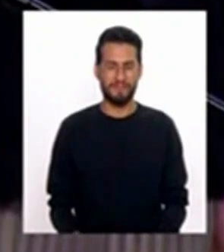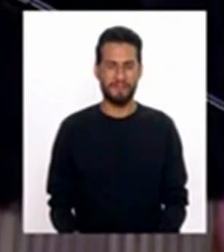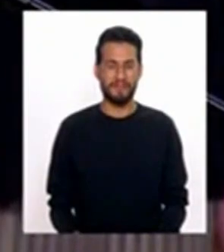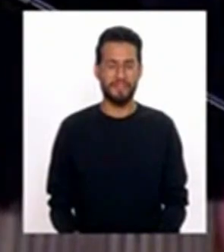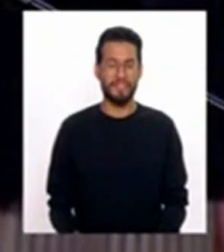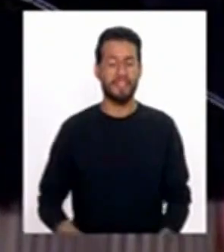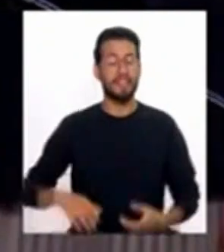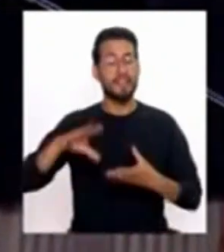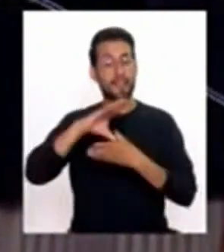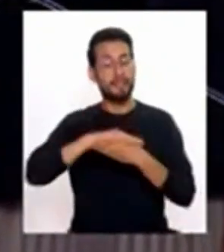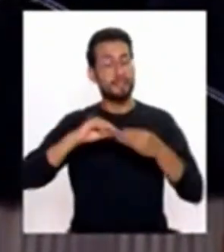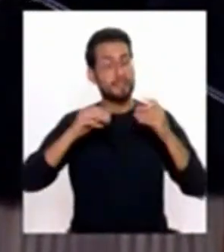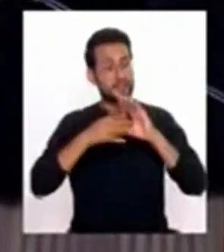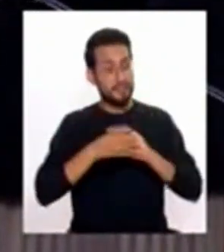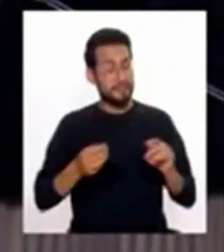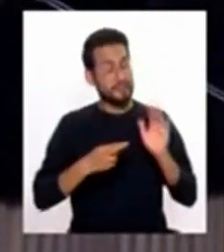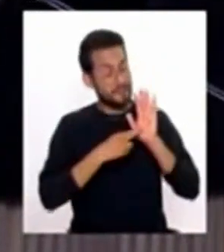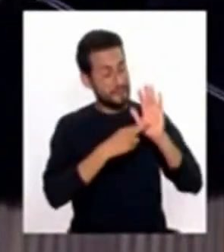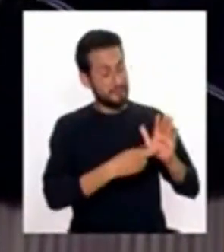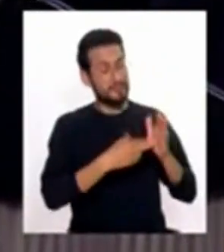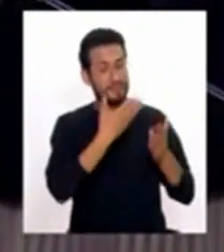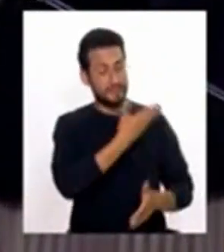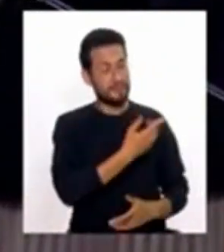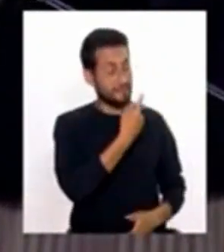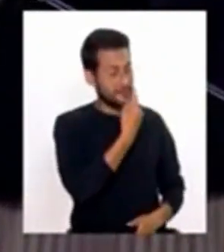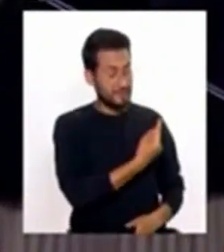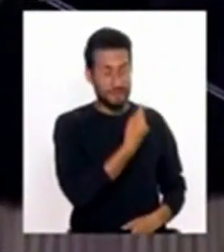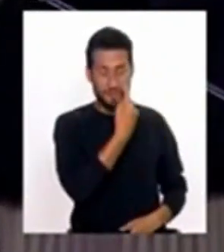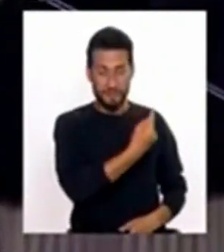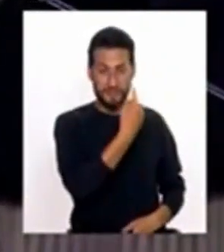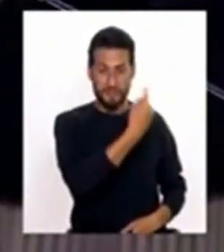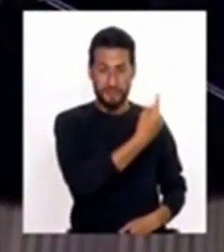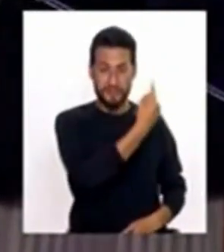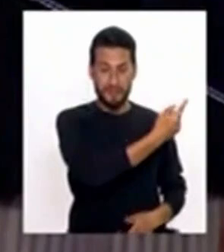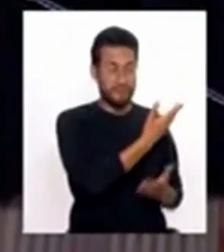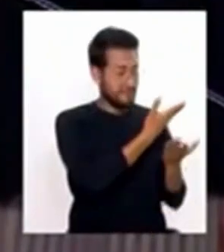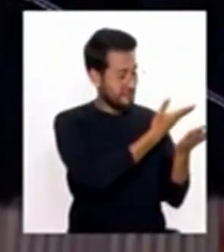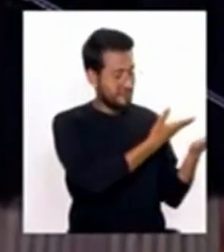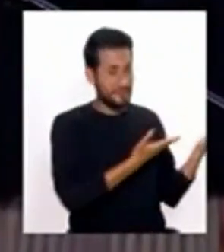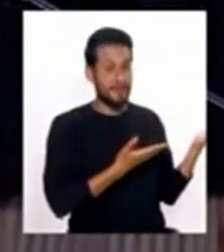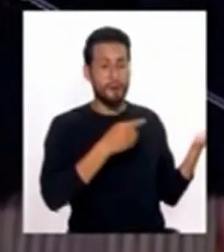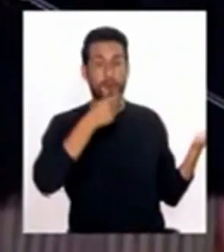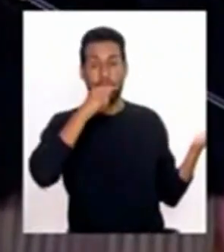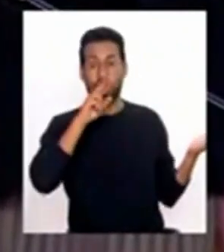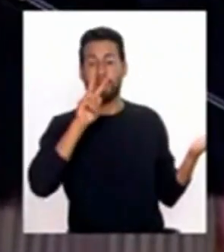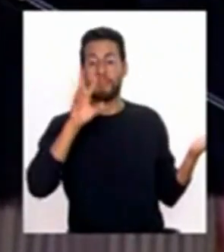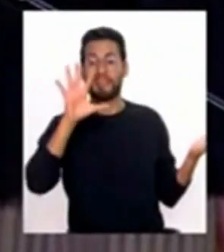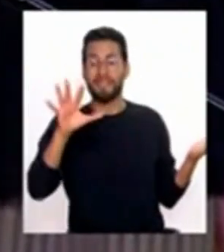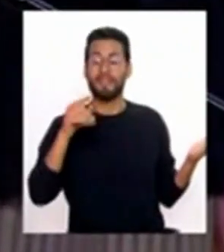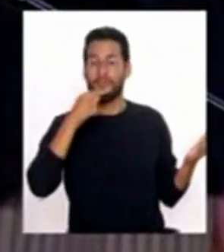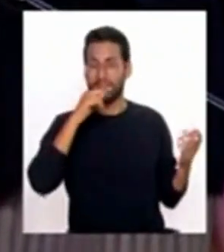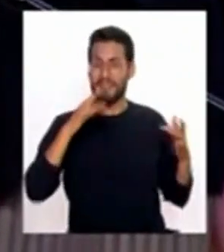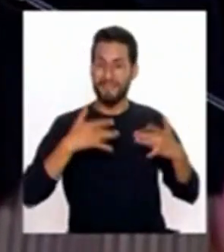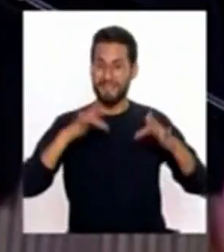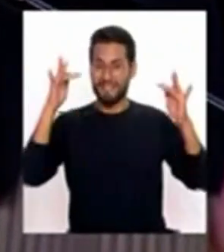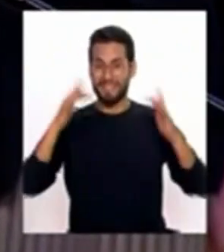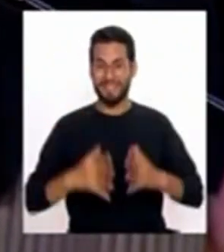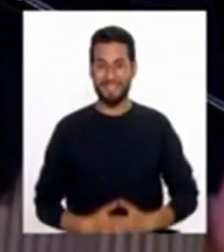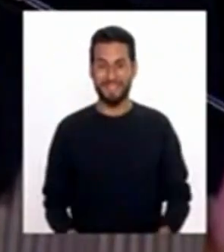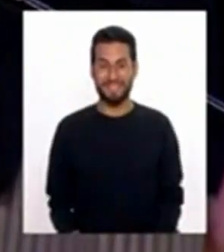Esas historias están representadas en cada una de estas 25 mujeres que brillan.